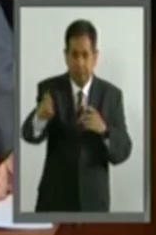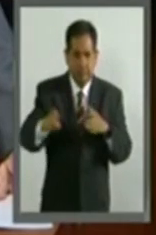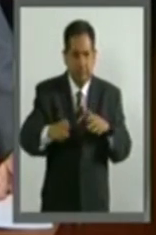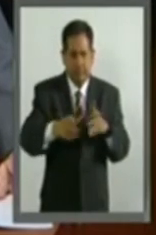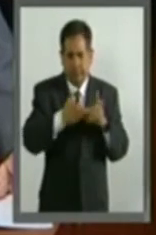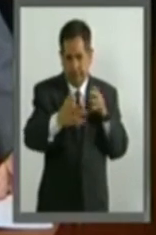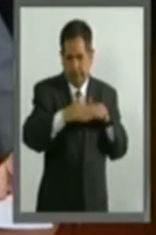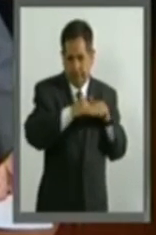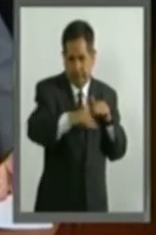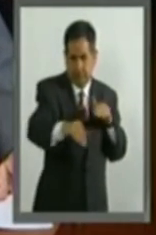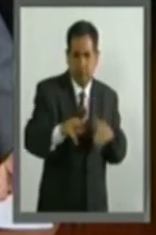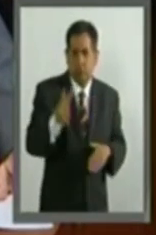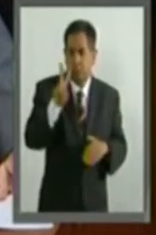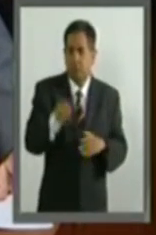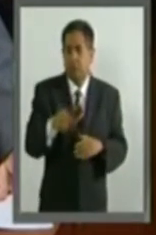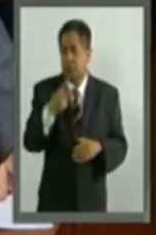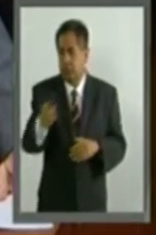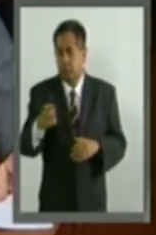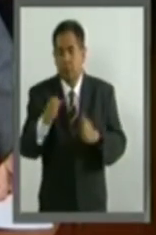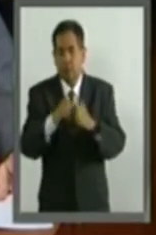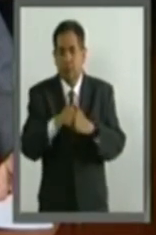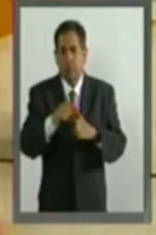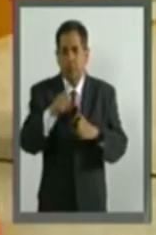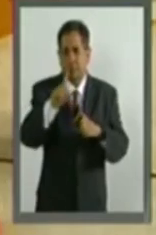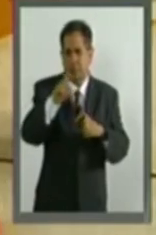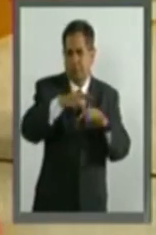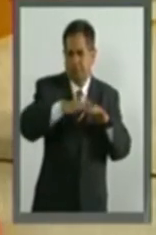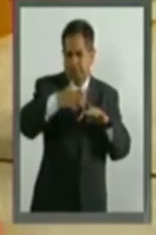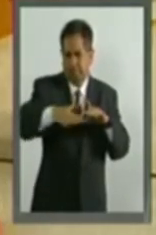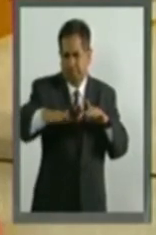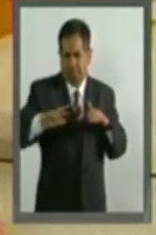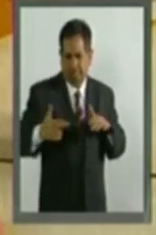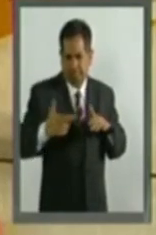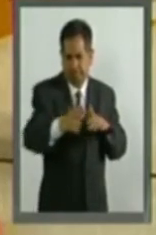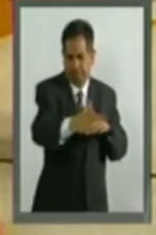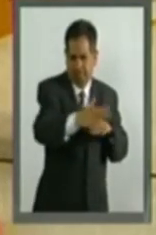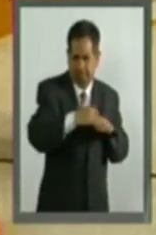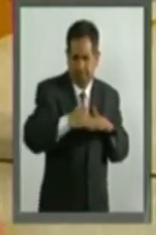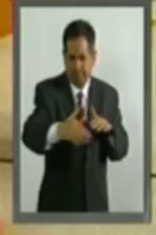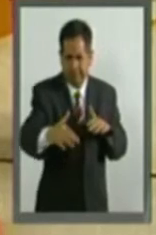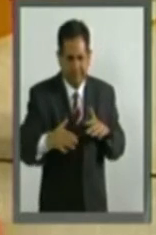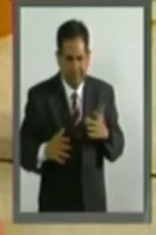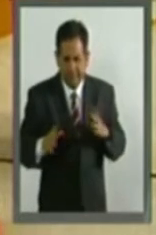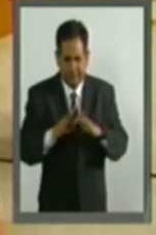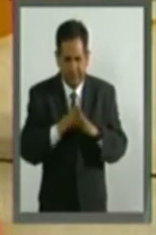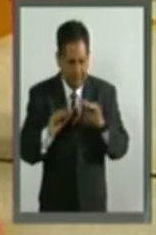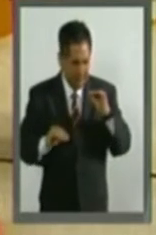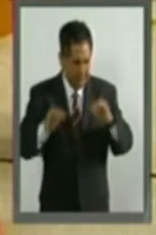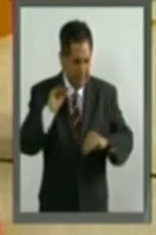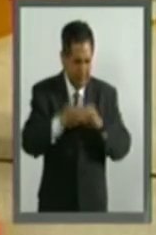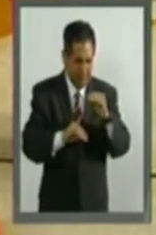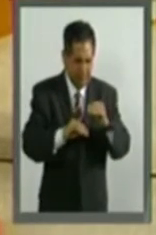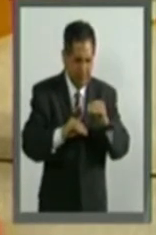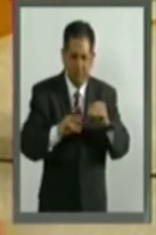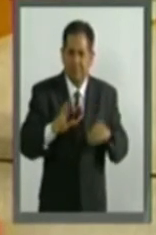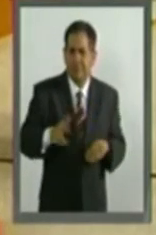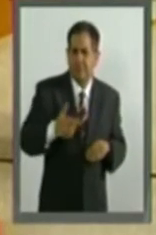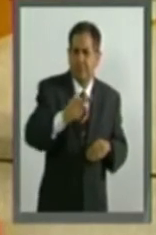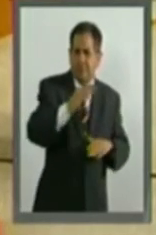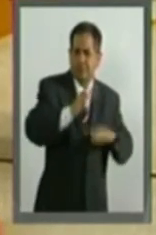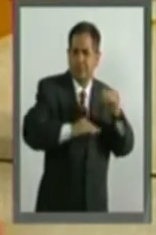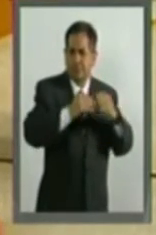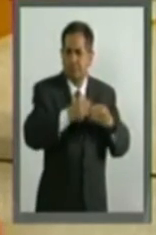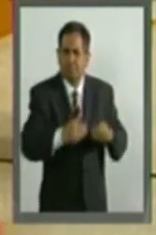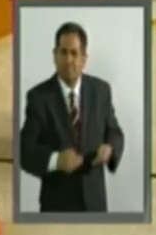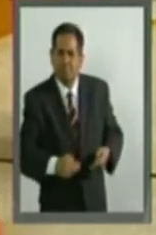terrestres, 2.200 son fluviales. ¿Cómo se puede poner un muro por el medio del río? ¿O